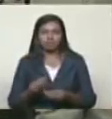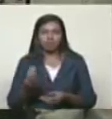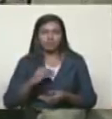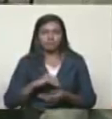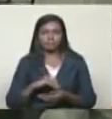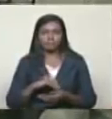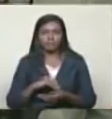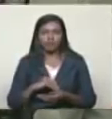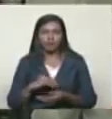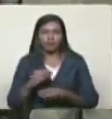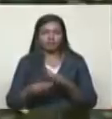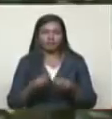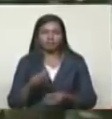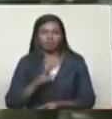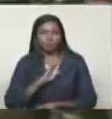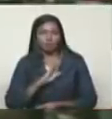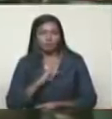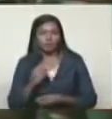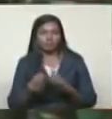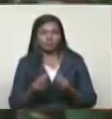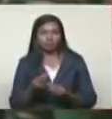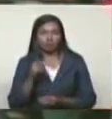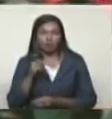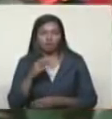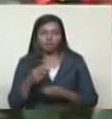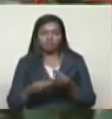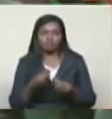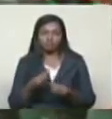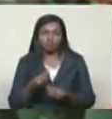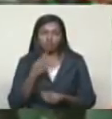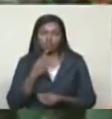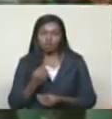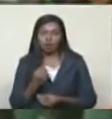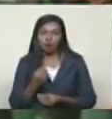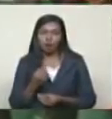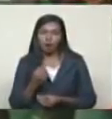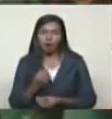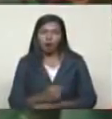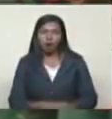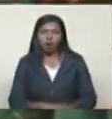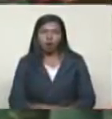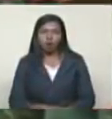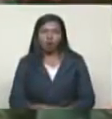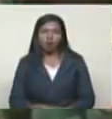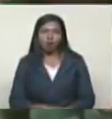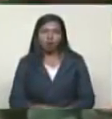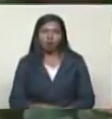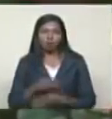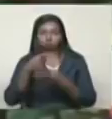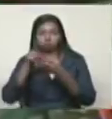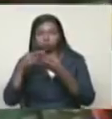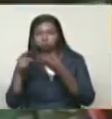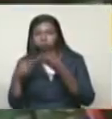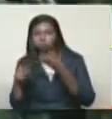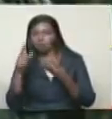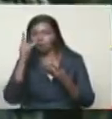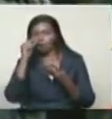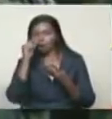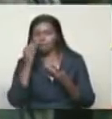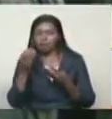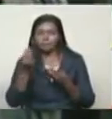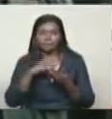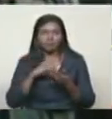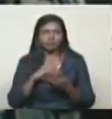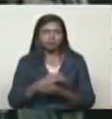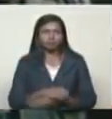Vivas Cárdenas, Plaza del 615, Batallón de Ingeniería de Combate Francisco de Paula Bendaño. Teniente Daniel Marín Uribarri,